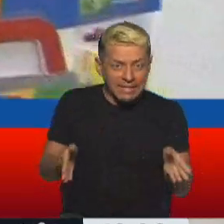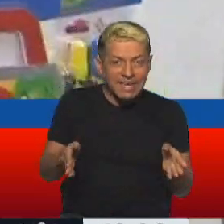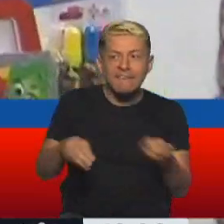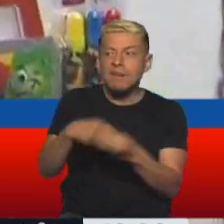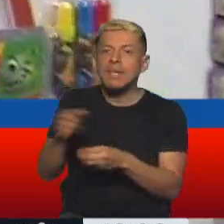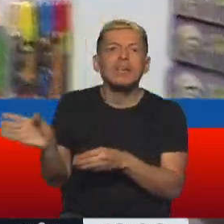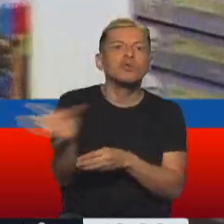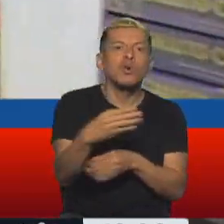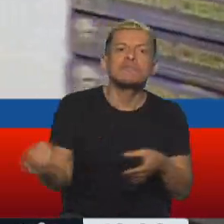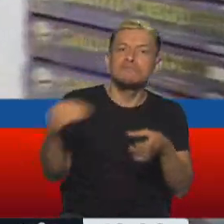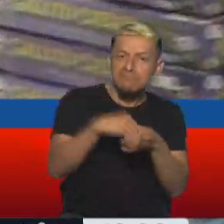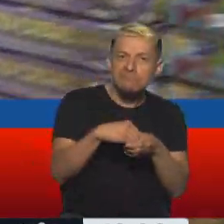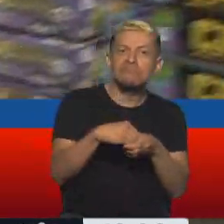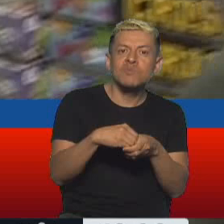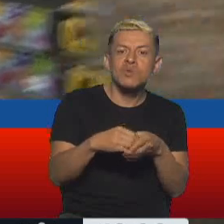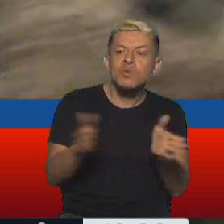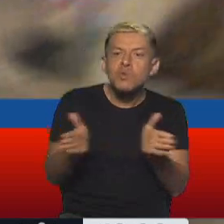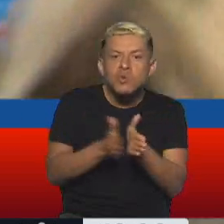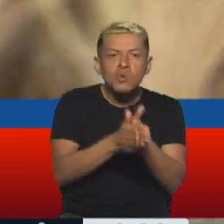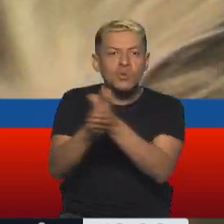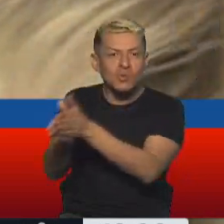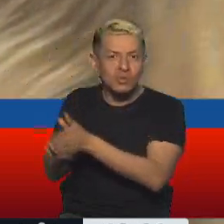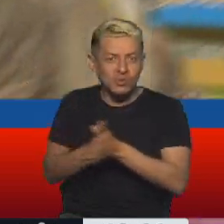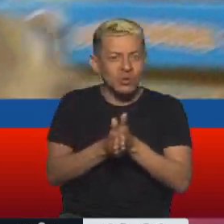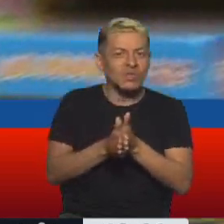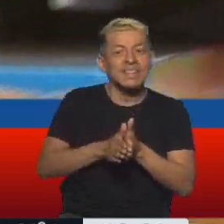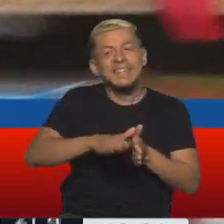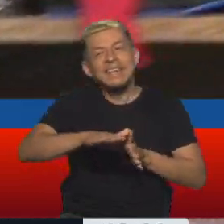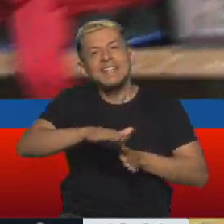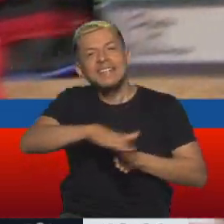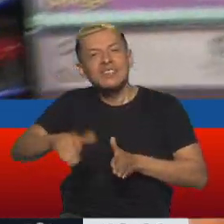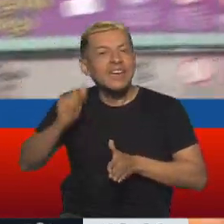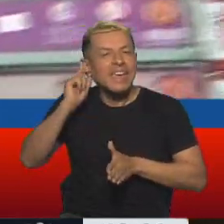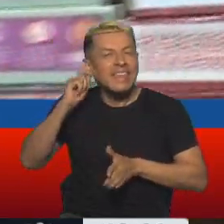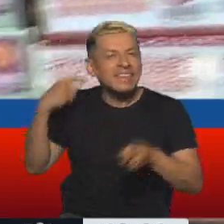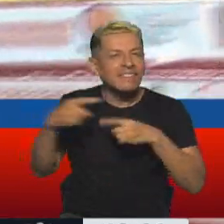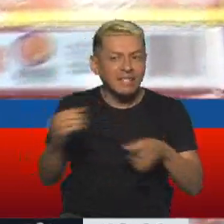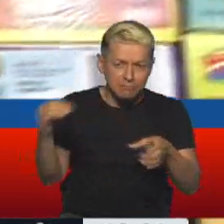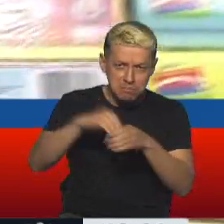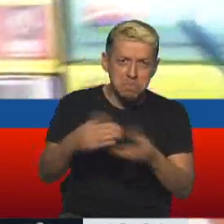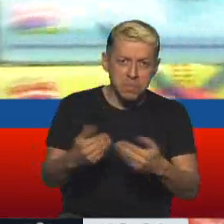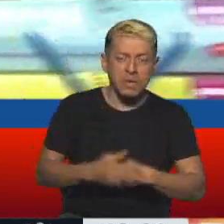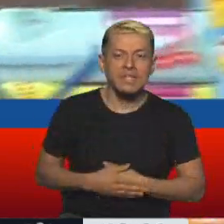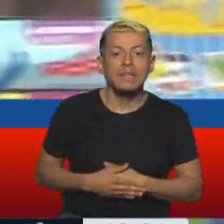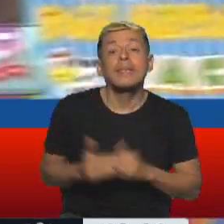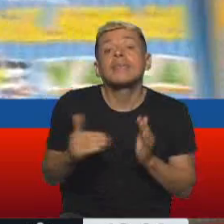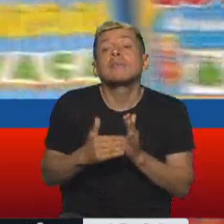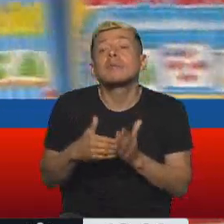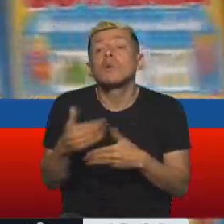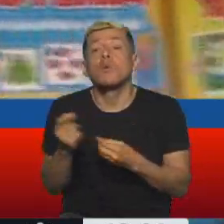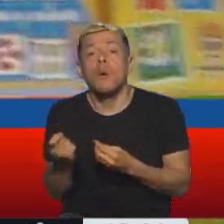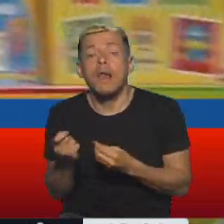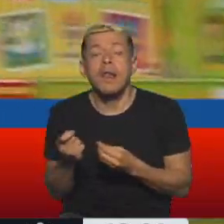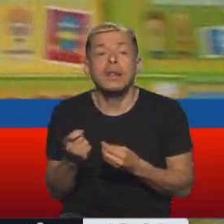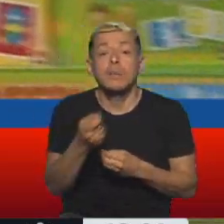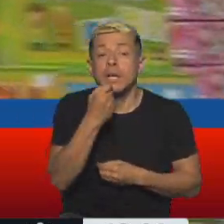un juego donde pueden participar chicos de todas las edades, que lo hay. O sea, depende del juego que tomen, tenés la sopa